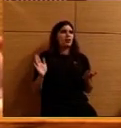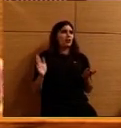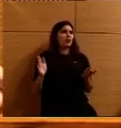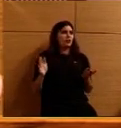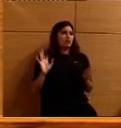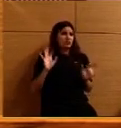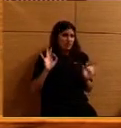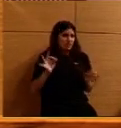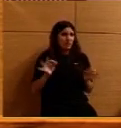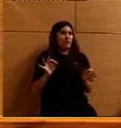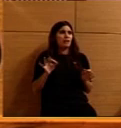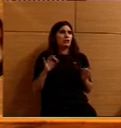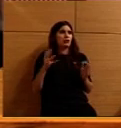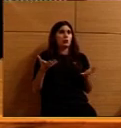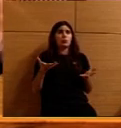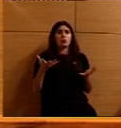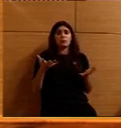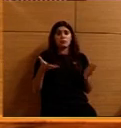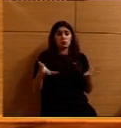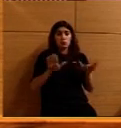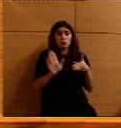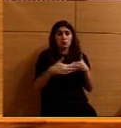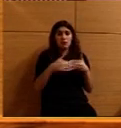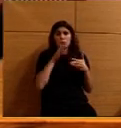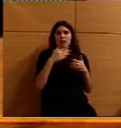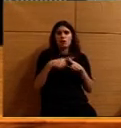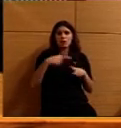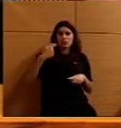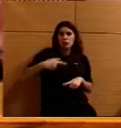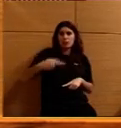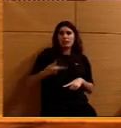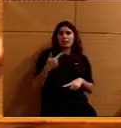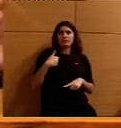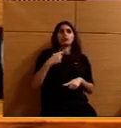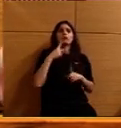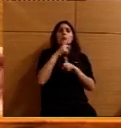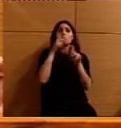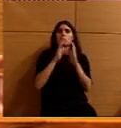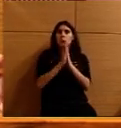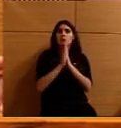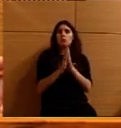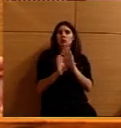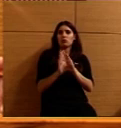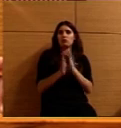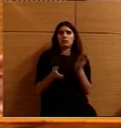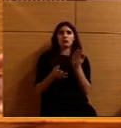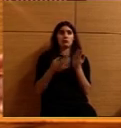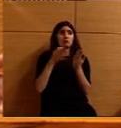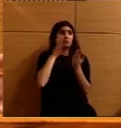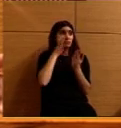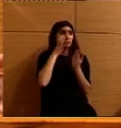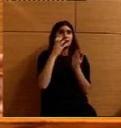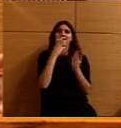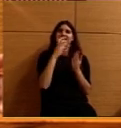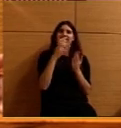de verdad, suspendo para que sea útil lo que hagamos. Pongo los ruegos y preguntas. A ver, creo que